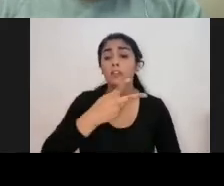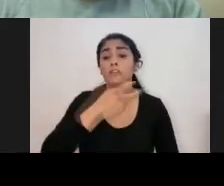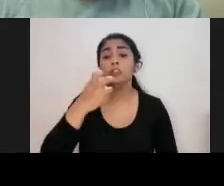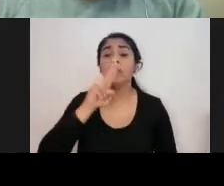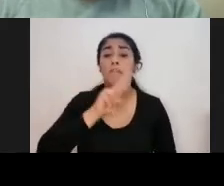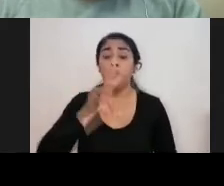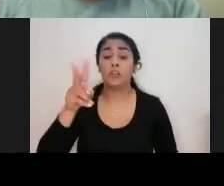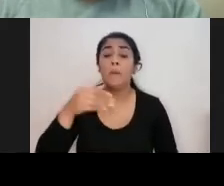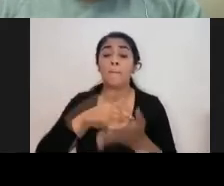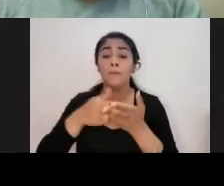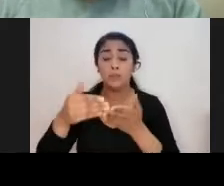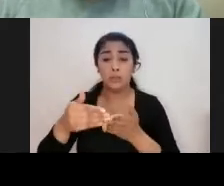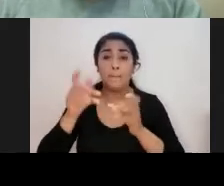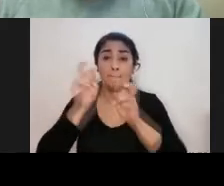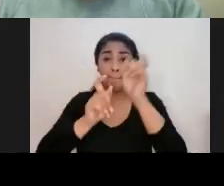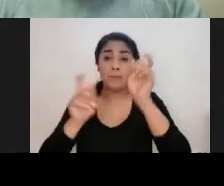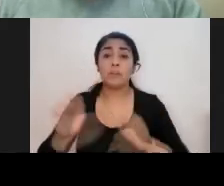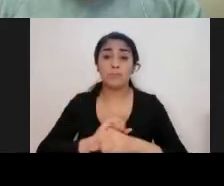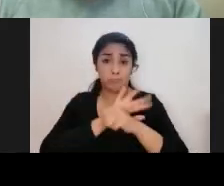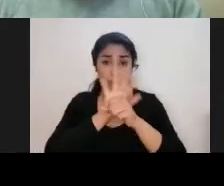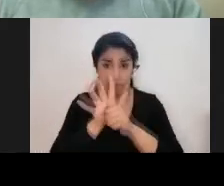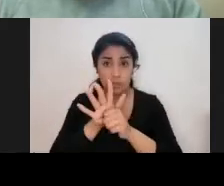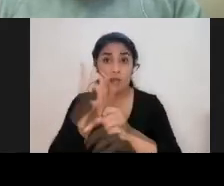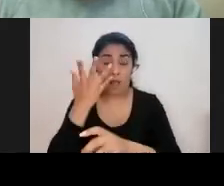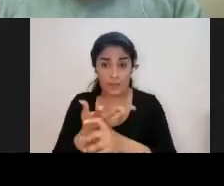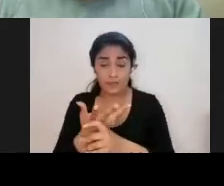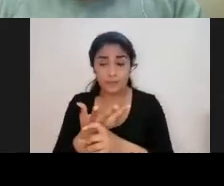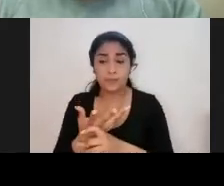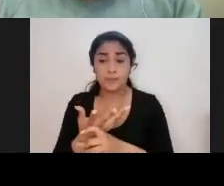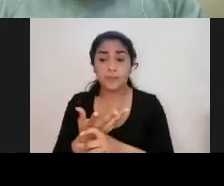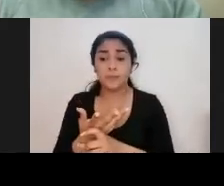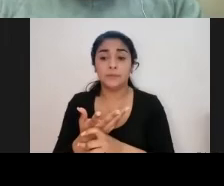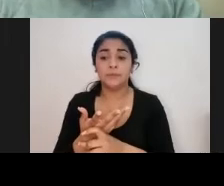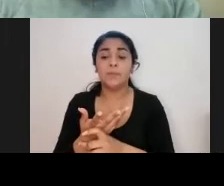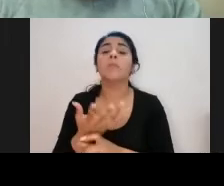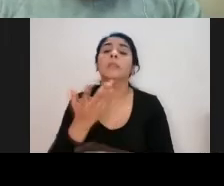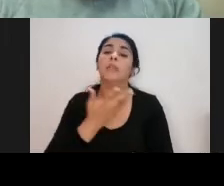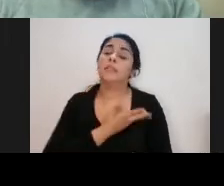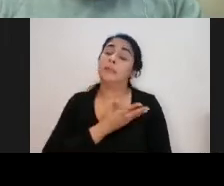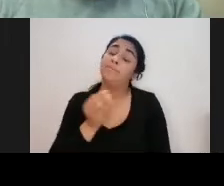casos reportados y tenemos que lamentar, ¿cierto?,